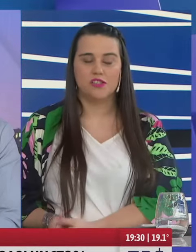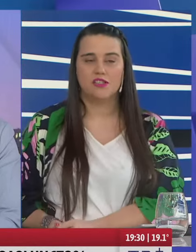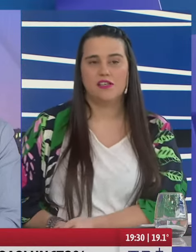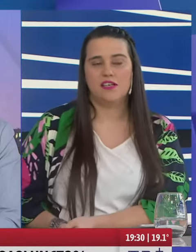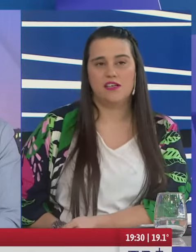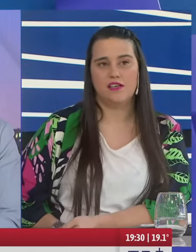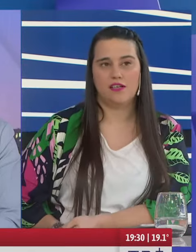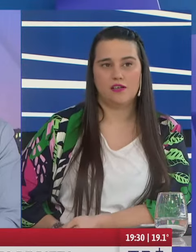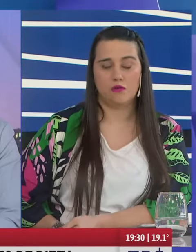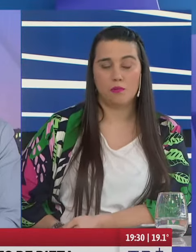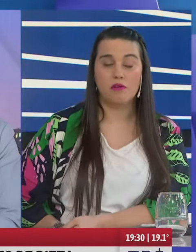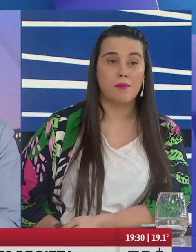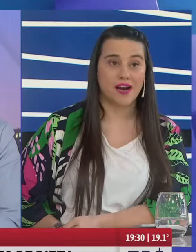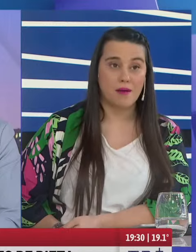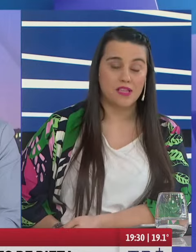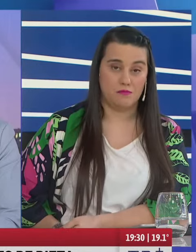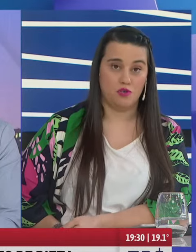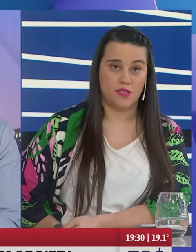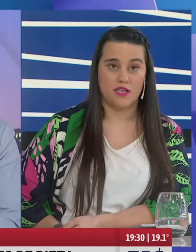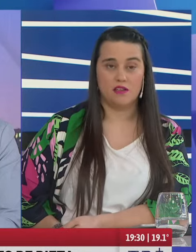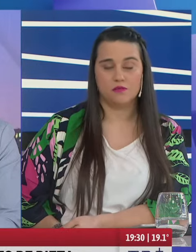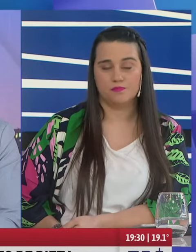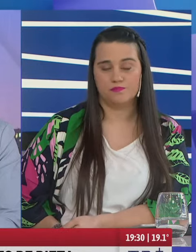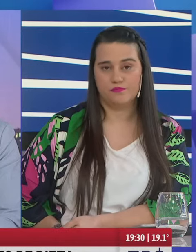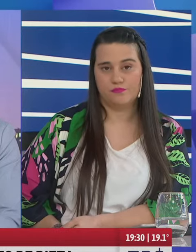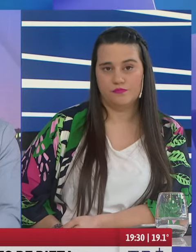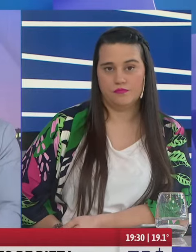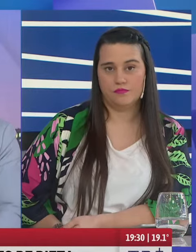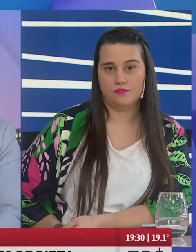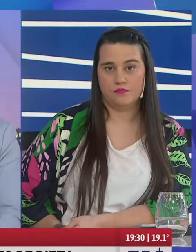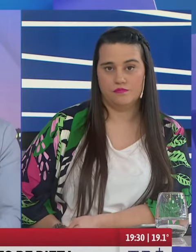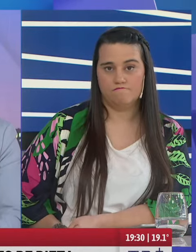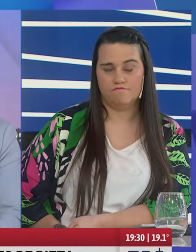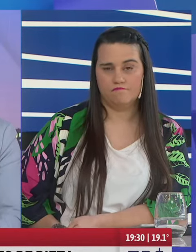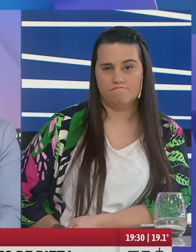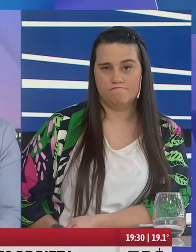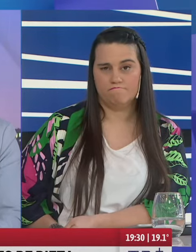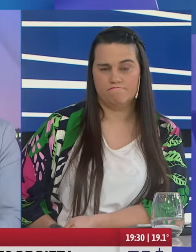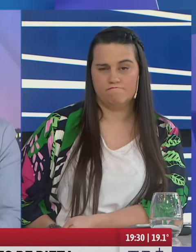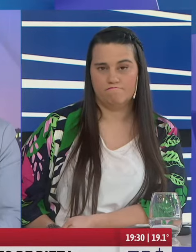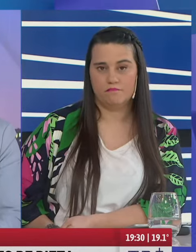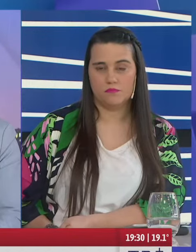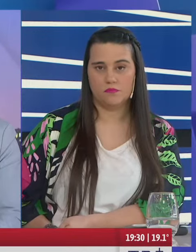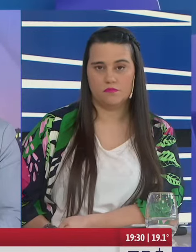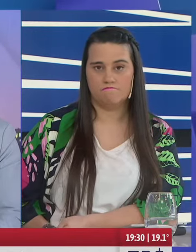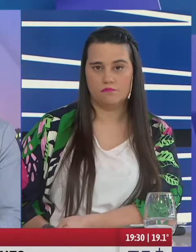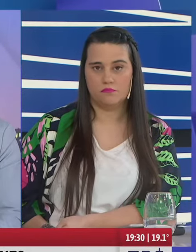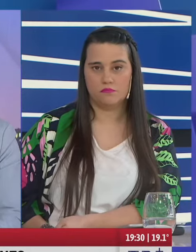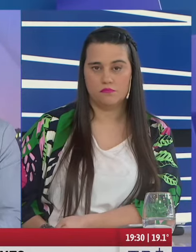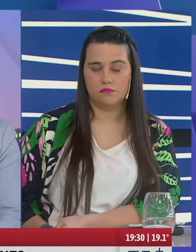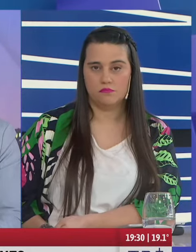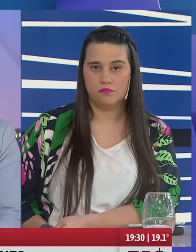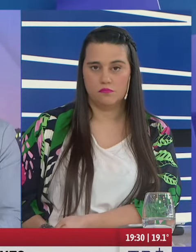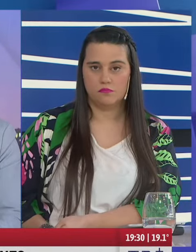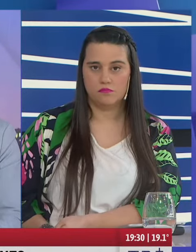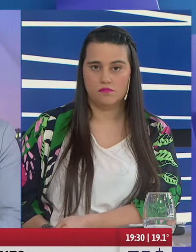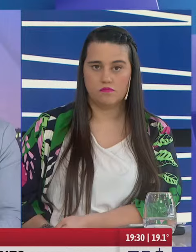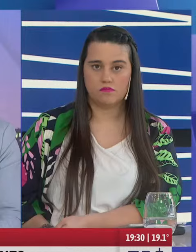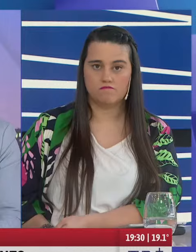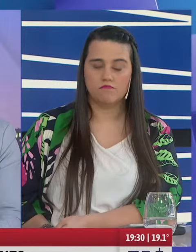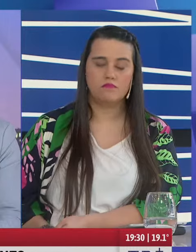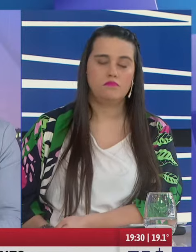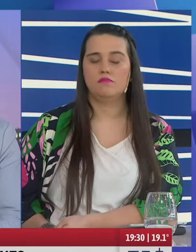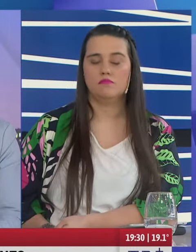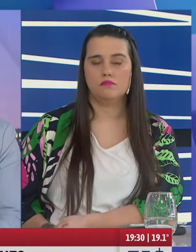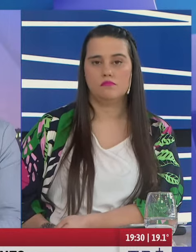¿no? Con un PBI per cápita mucho más alto. Sí, además, en el caso de España, Agus, que a mí también lo propongo. Es